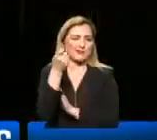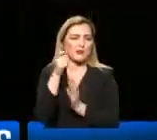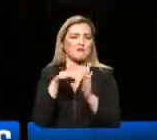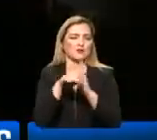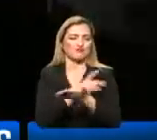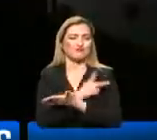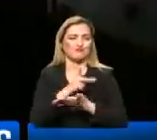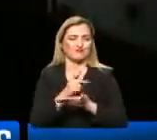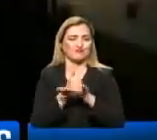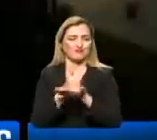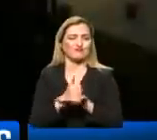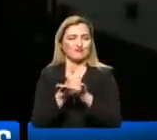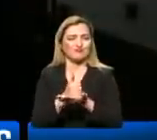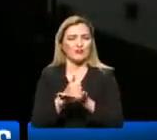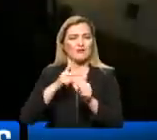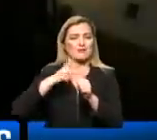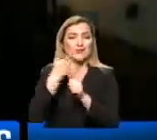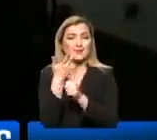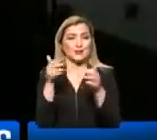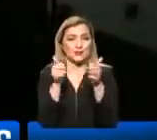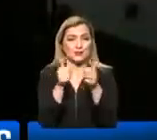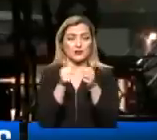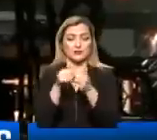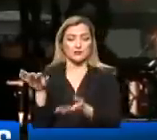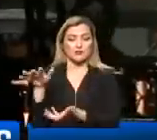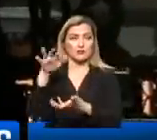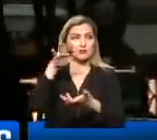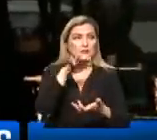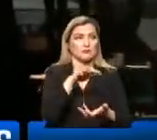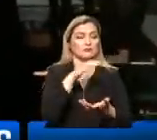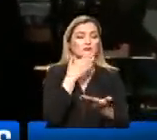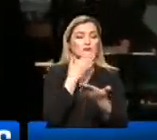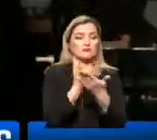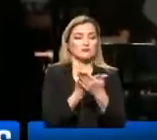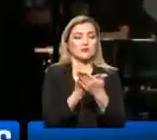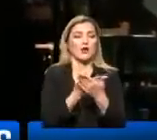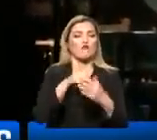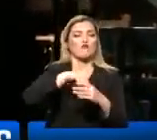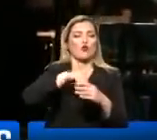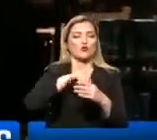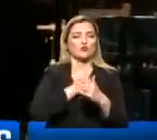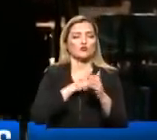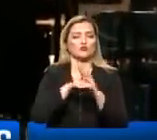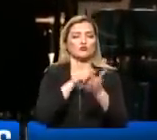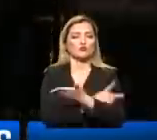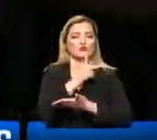crisis sanitaria. Con este ya es el tercer cargamento que llega al país gracias a este